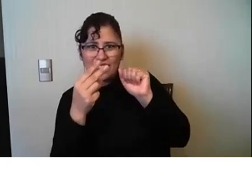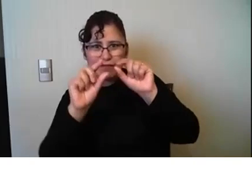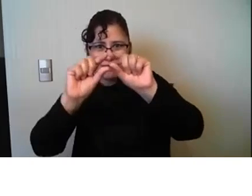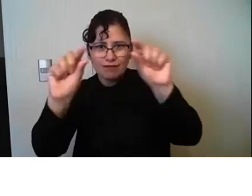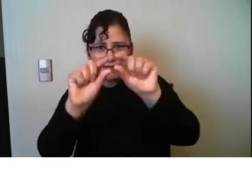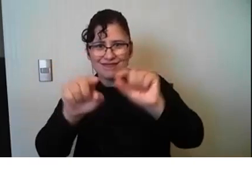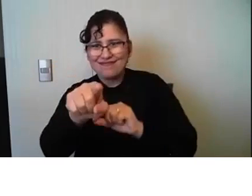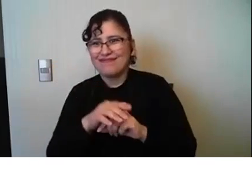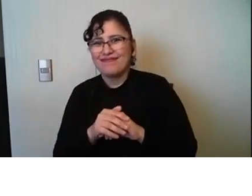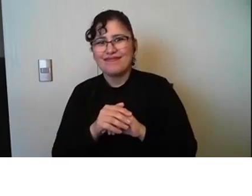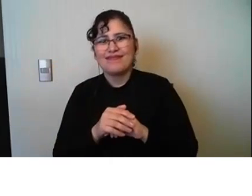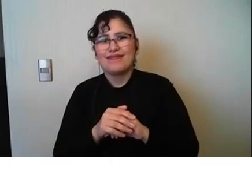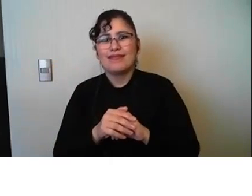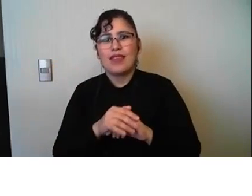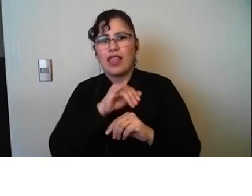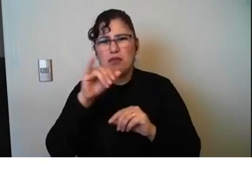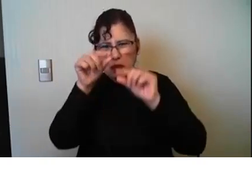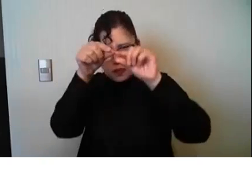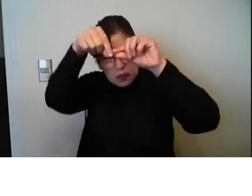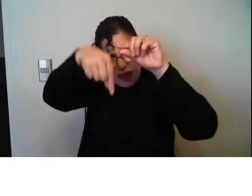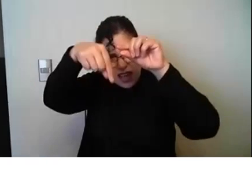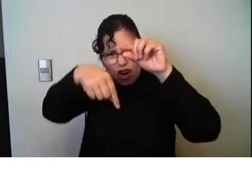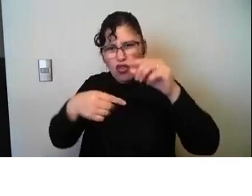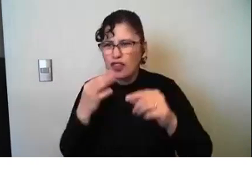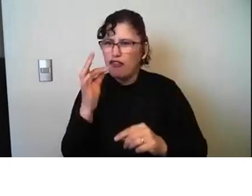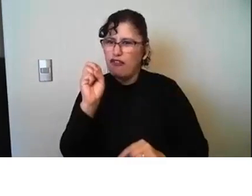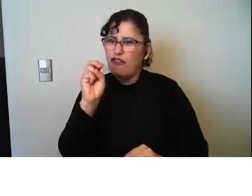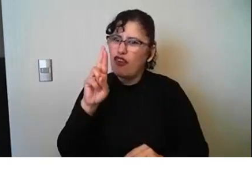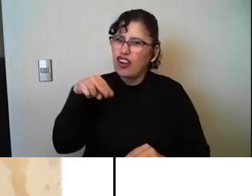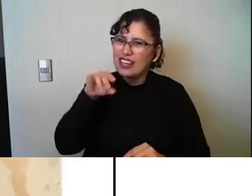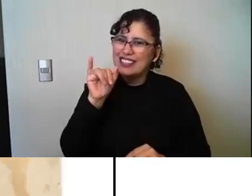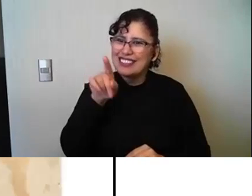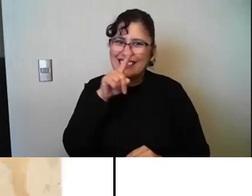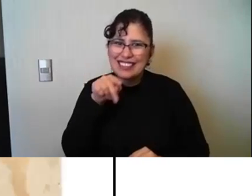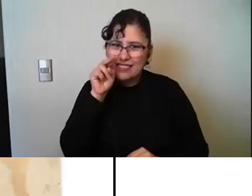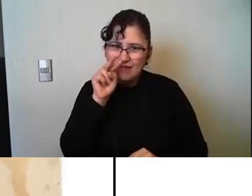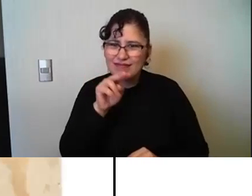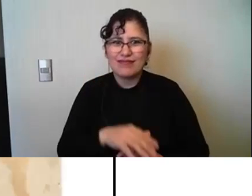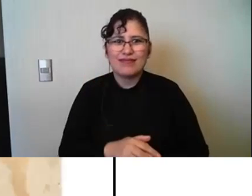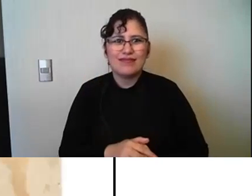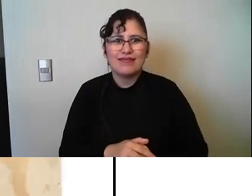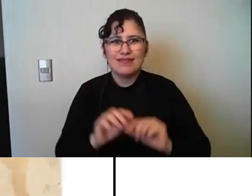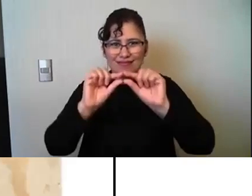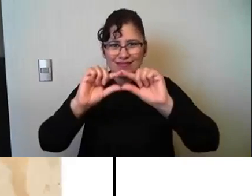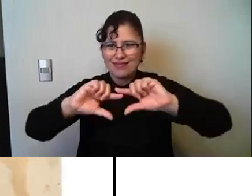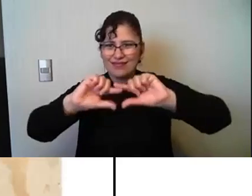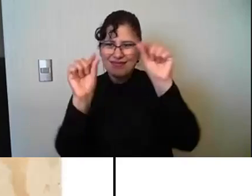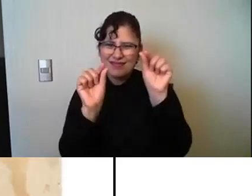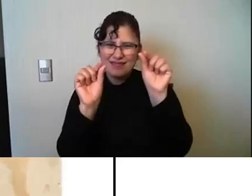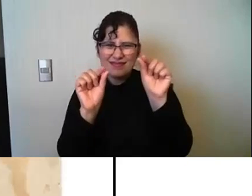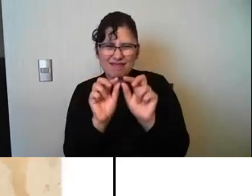¿Ya? Luego esta estructura está aquí, que está aquí es el fornix. Y si volvemos atrás, esto es el fornix.